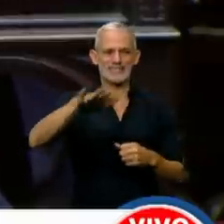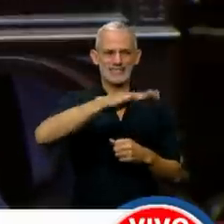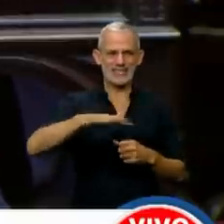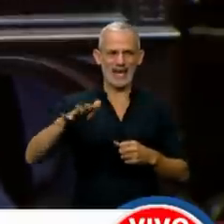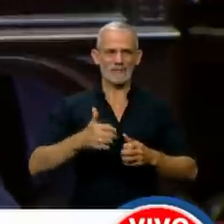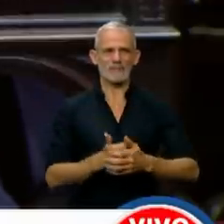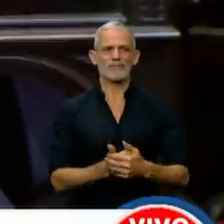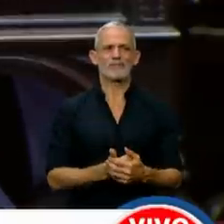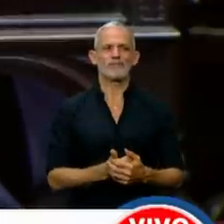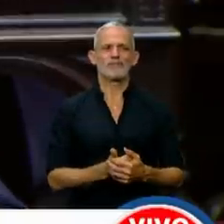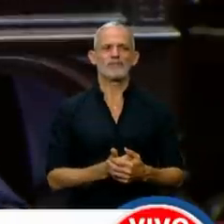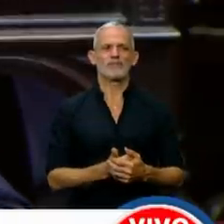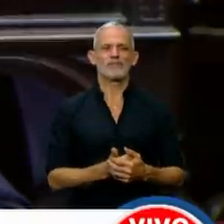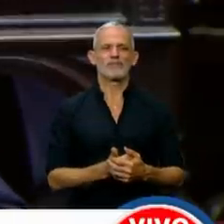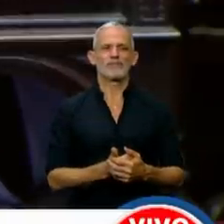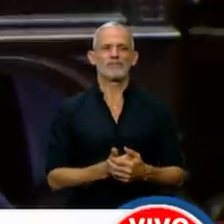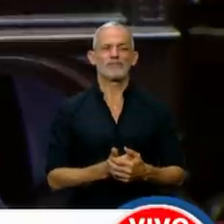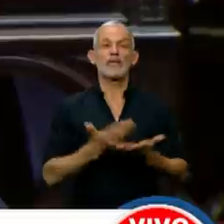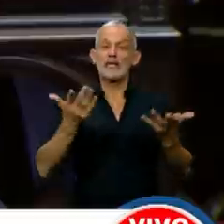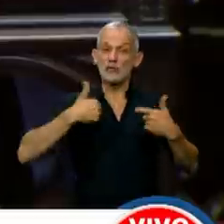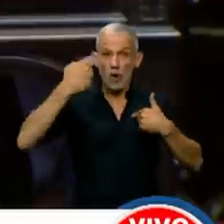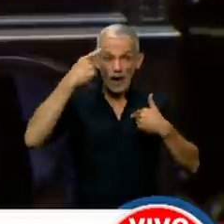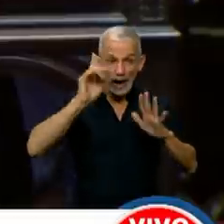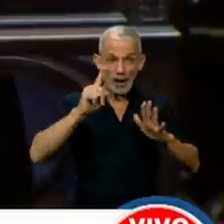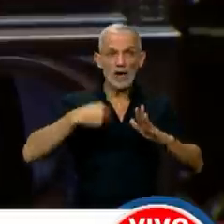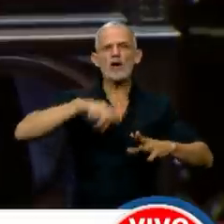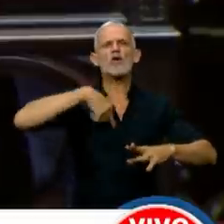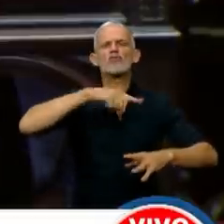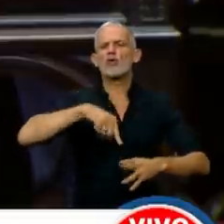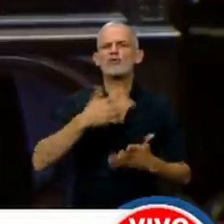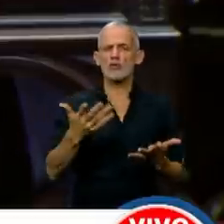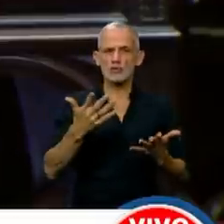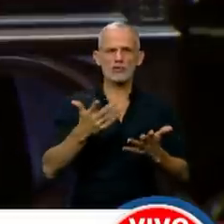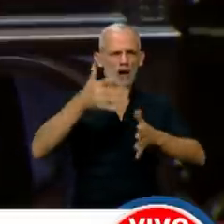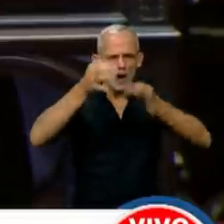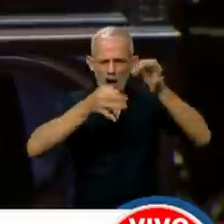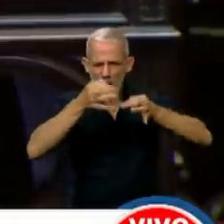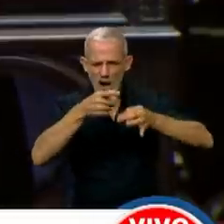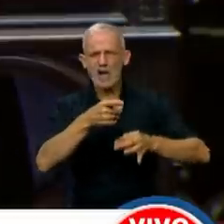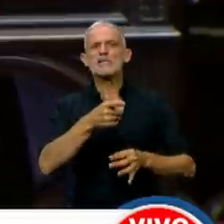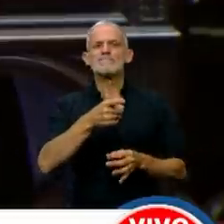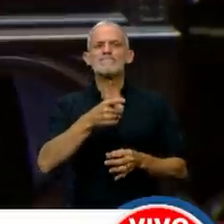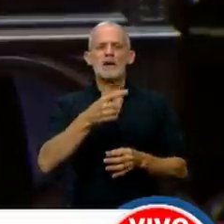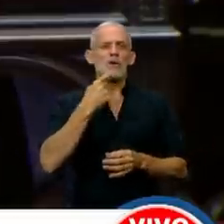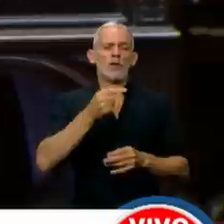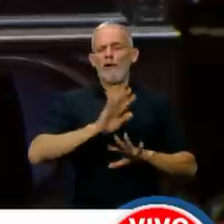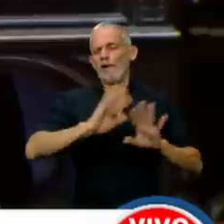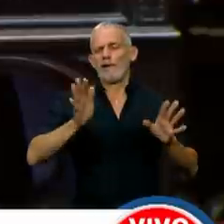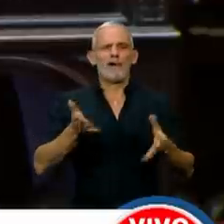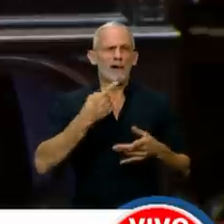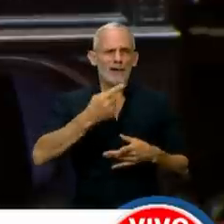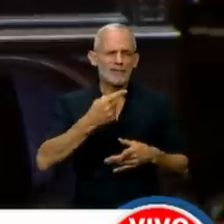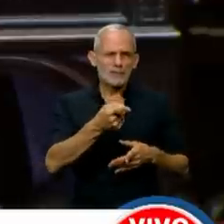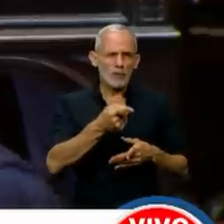argentina me parece que nosotros cuando analizamos esto y decimos livianamente